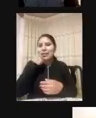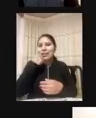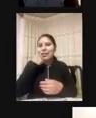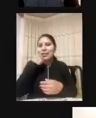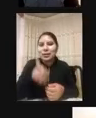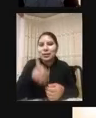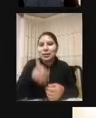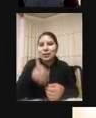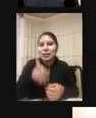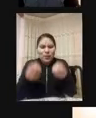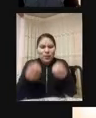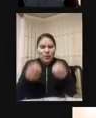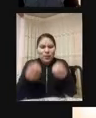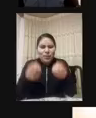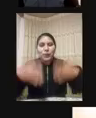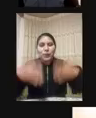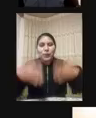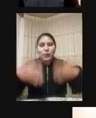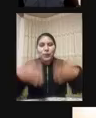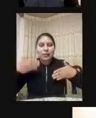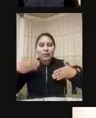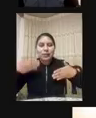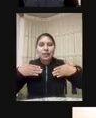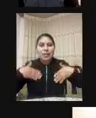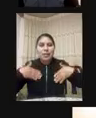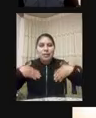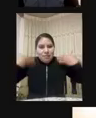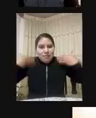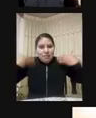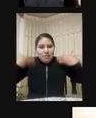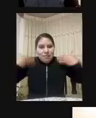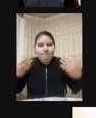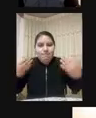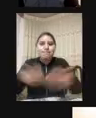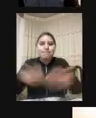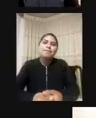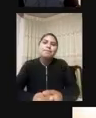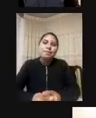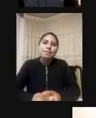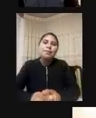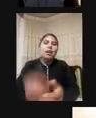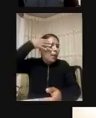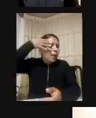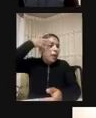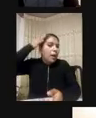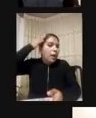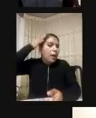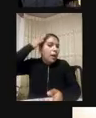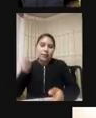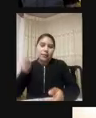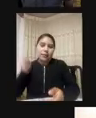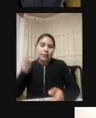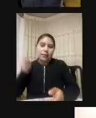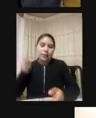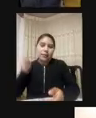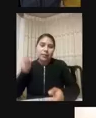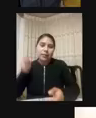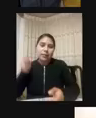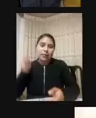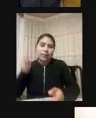Gobierno Autónomo Municipal de El Alto y por supuesto de nuestra honorable alcaldesa Eva Copa. Gracias por su ardua labor que realizan en